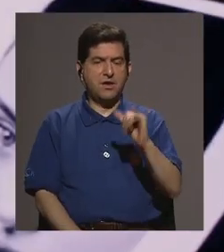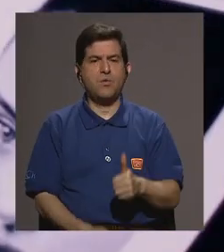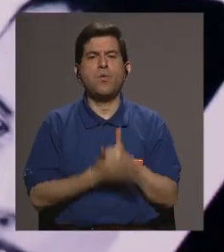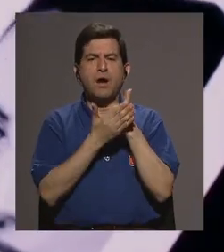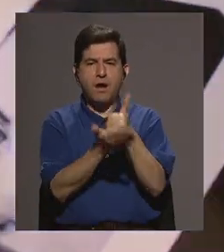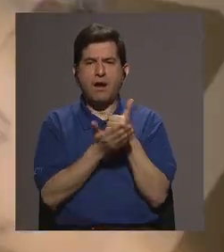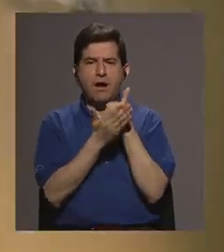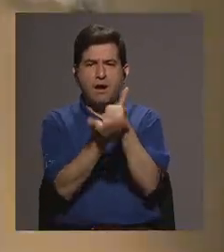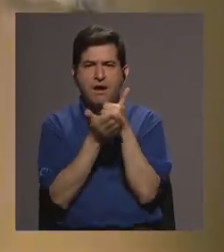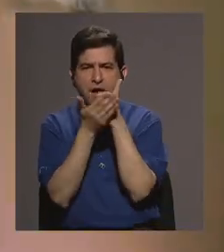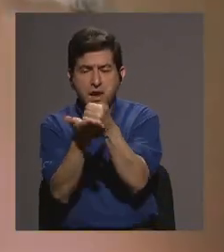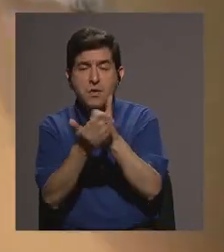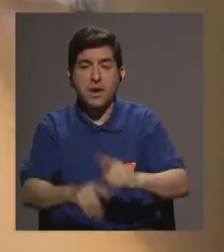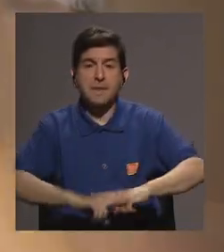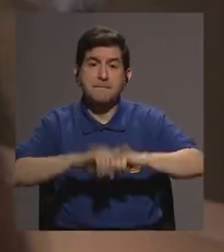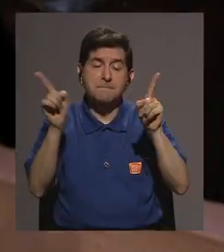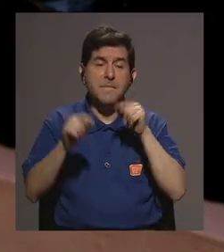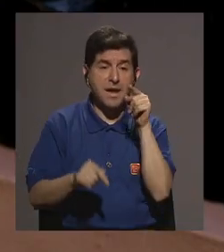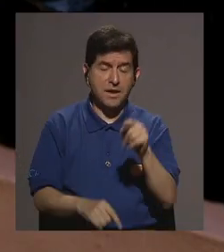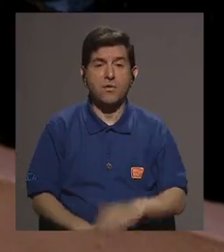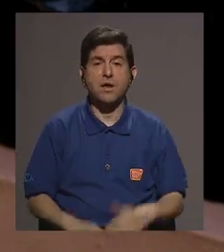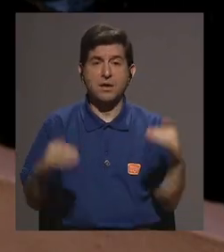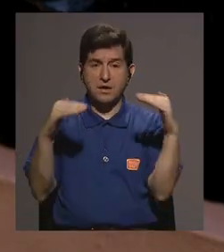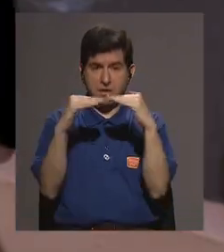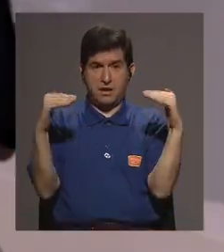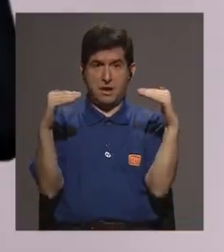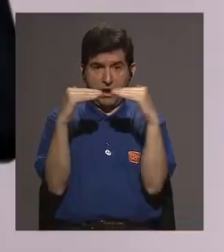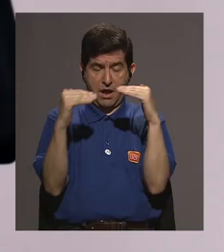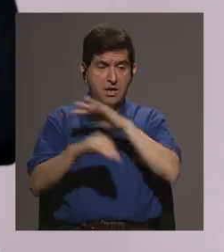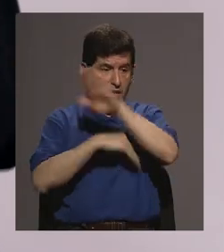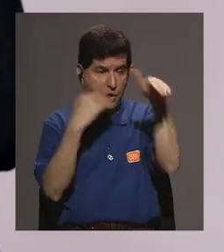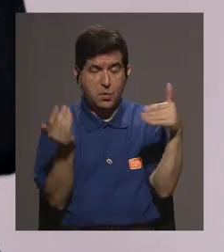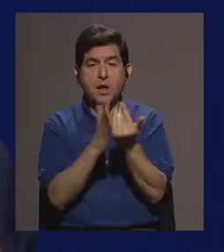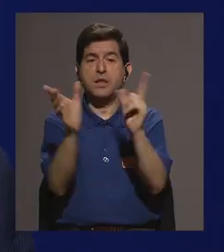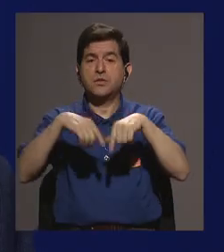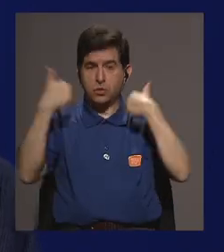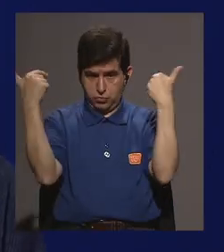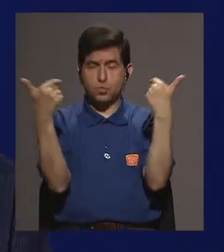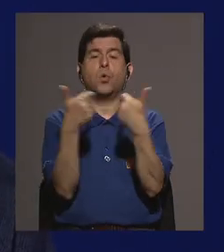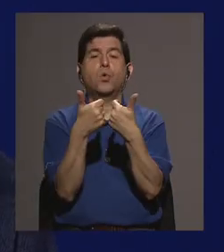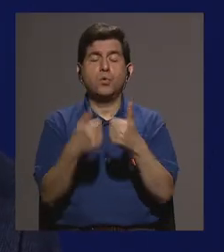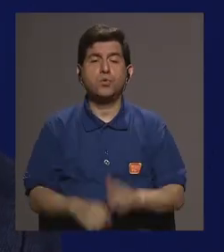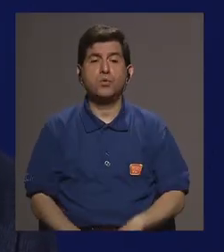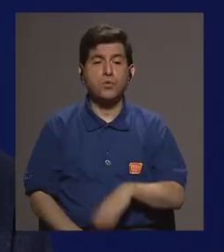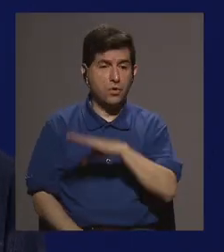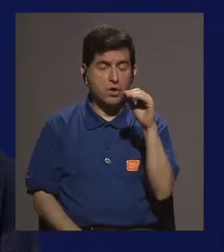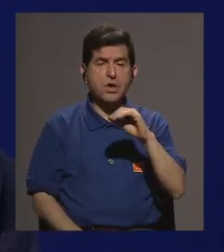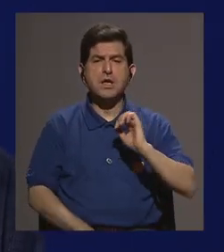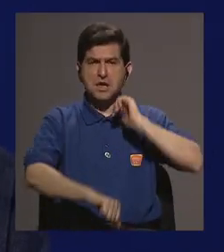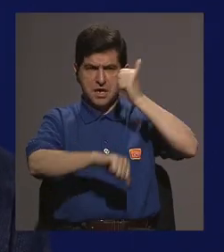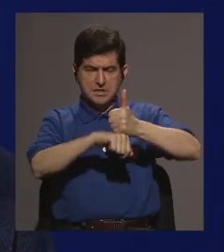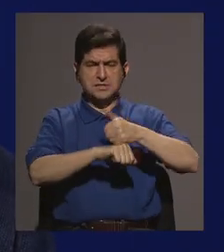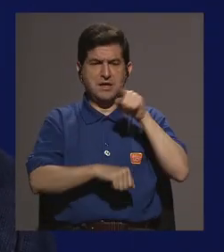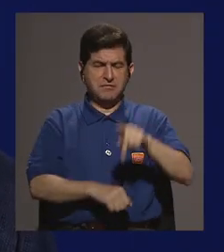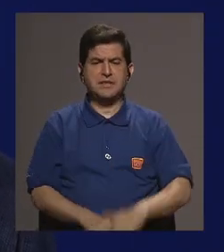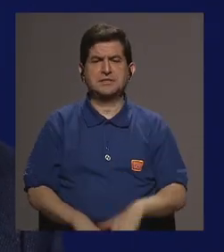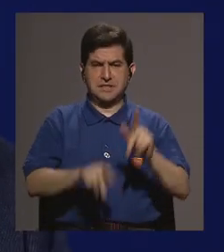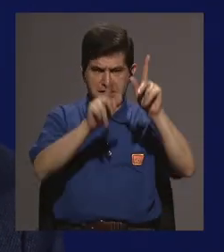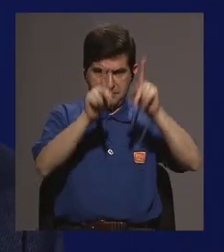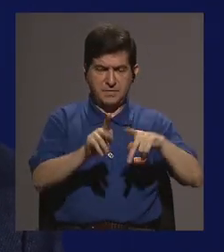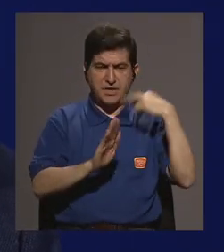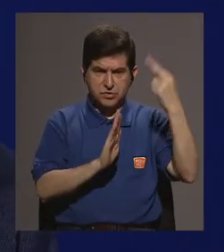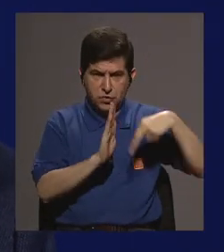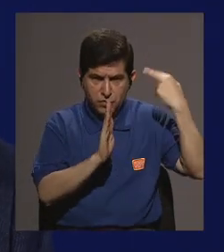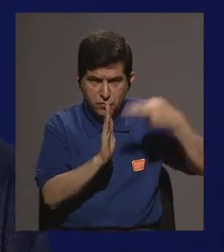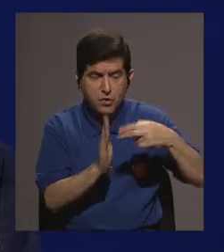en donde también me la ayudaba mucho a ella y sin embargo ella se puso a nivel de de todo el elenco y generamos y